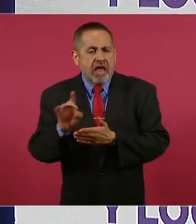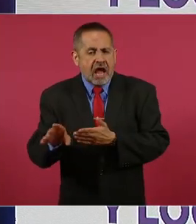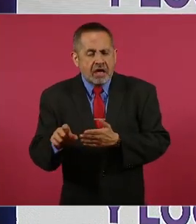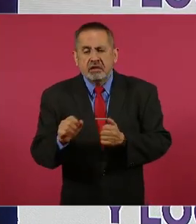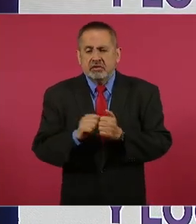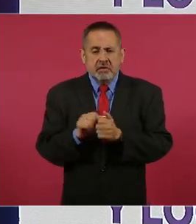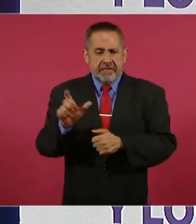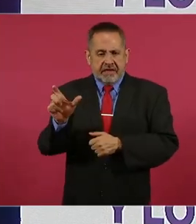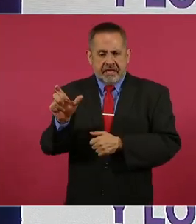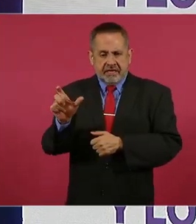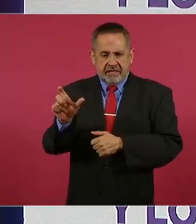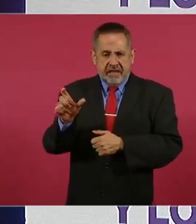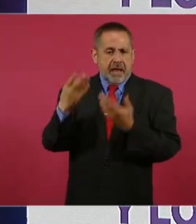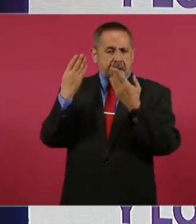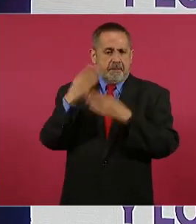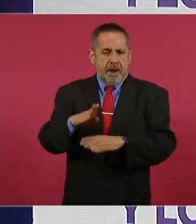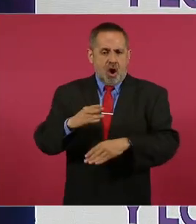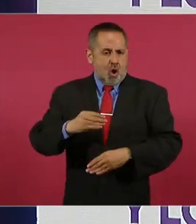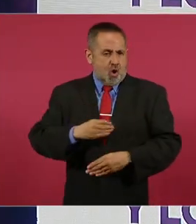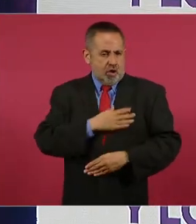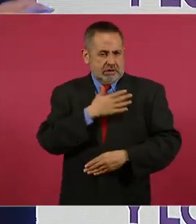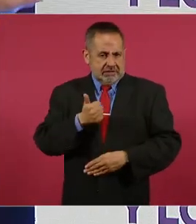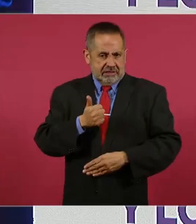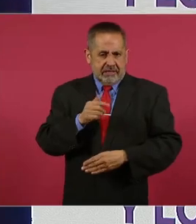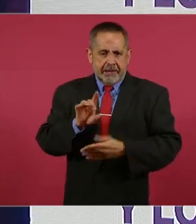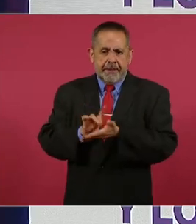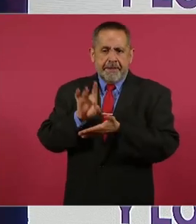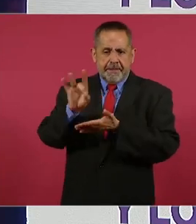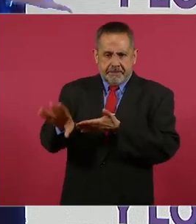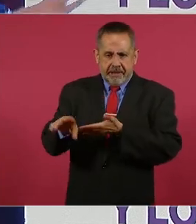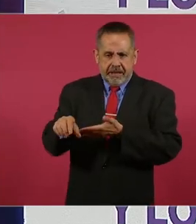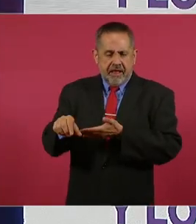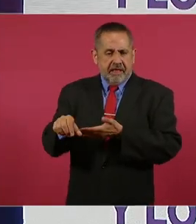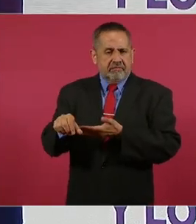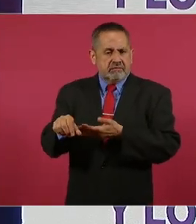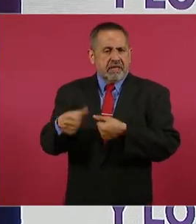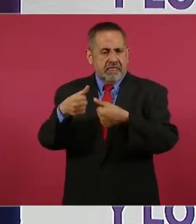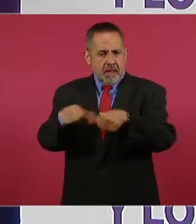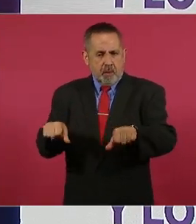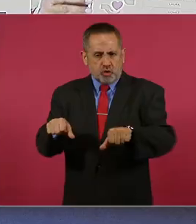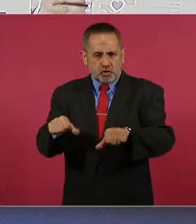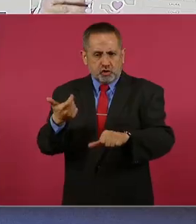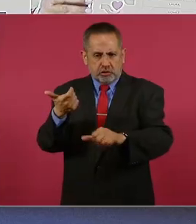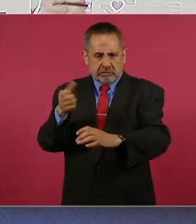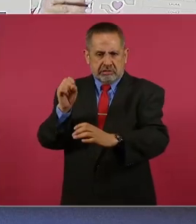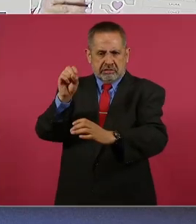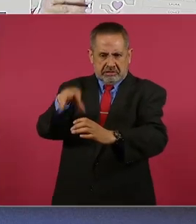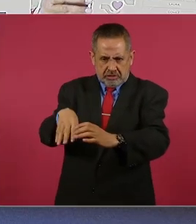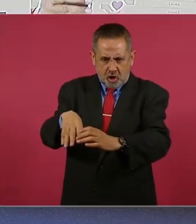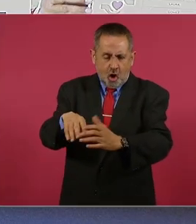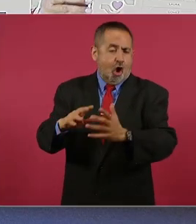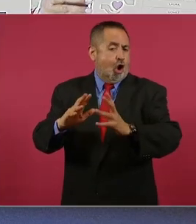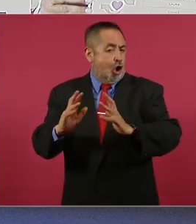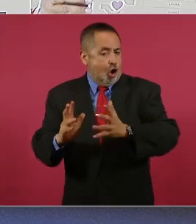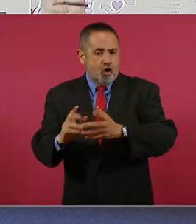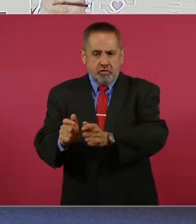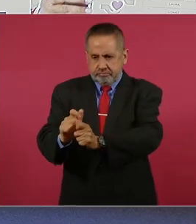con tarjeta del Banco del Bienestar o en efectivo,